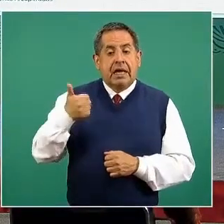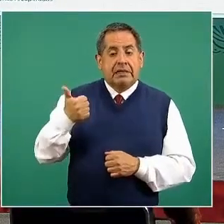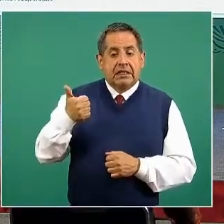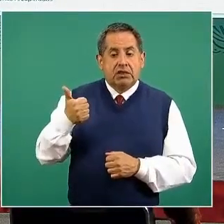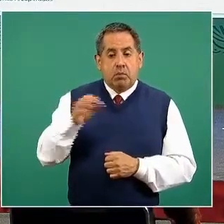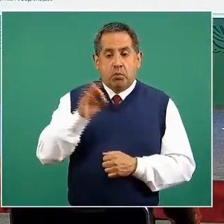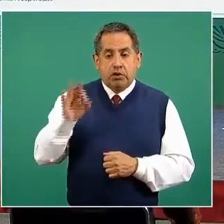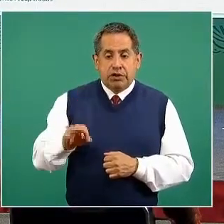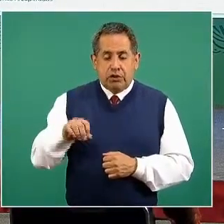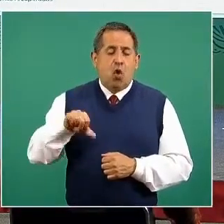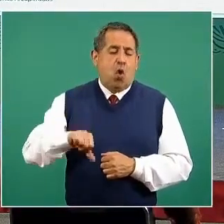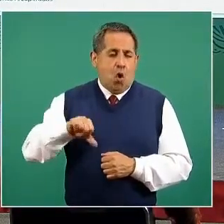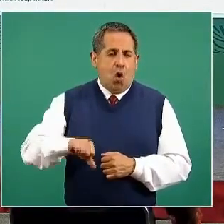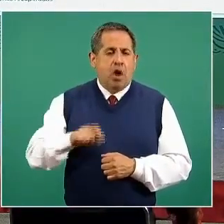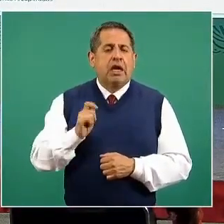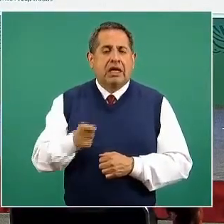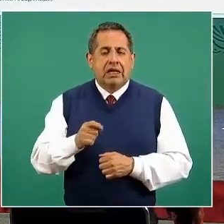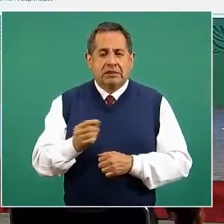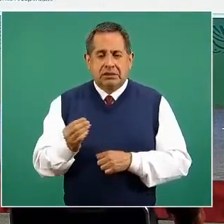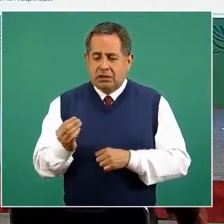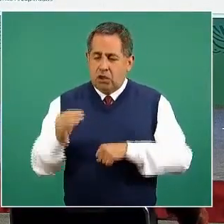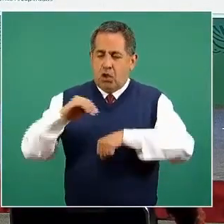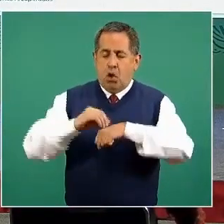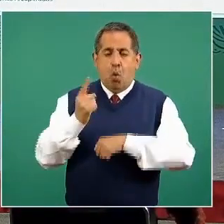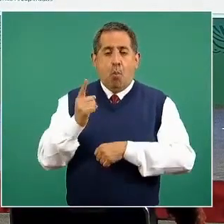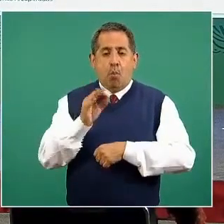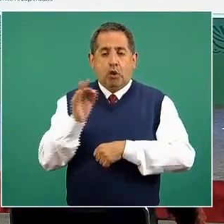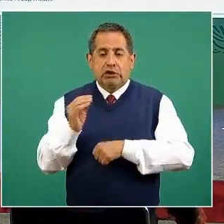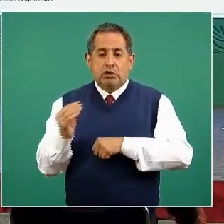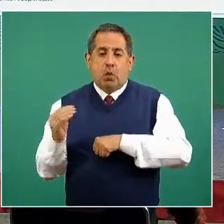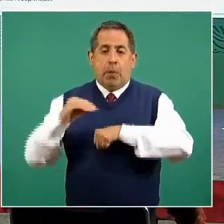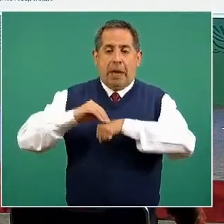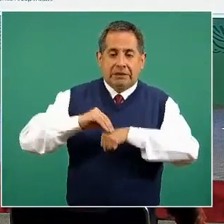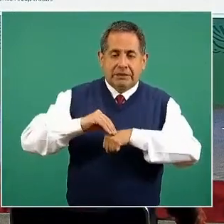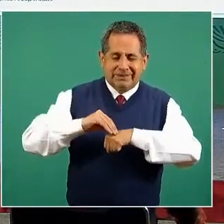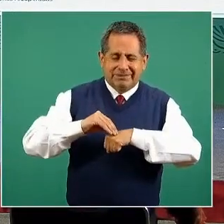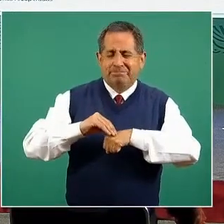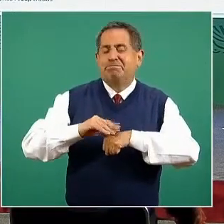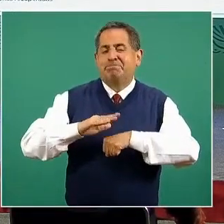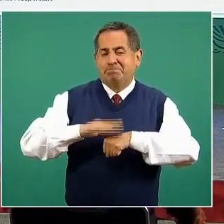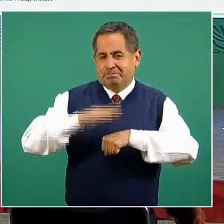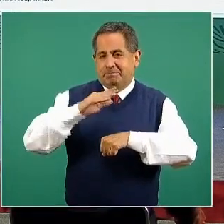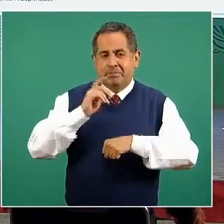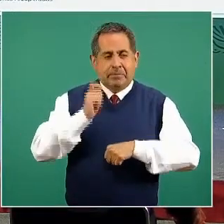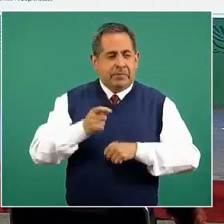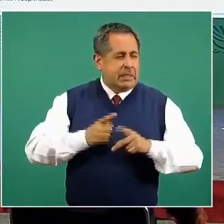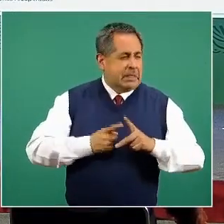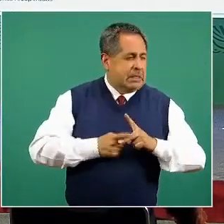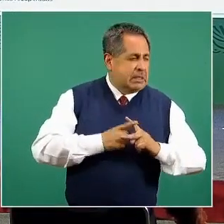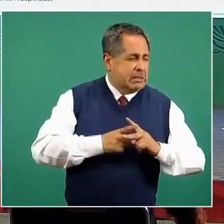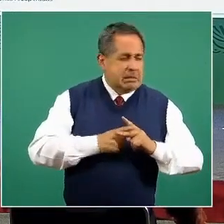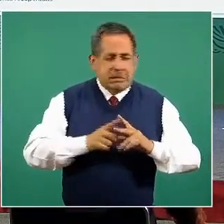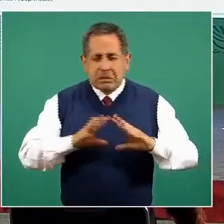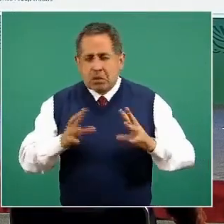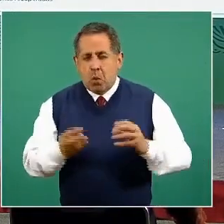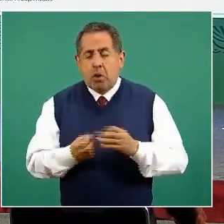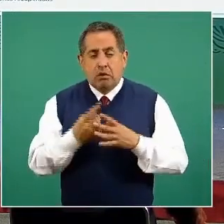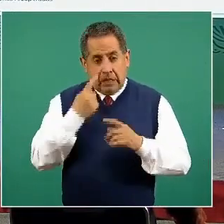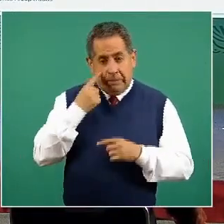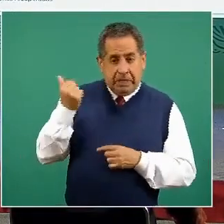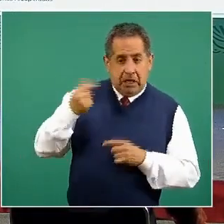el día de hoy nuestro indicador, incremento de un punto porcentual para lo que representa los casos estimados. De hecho, vemos el incremento